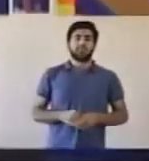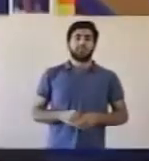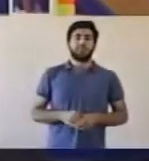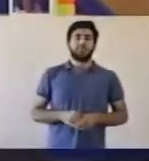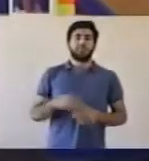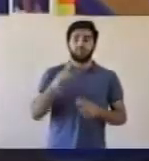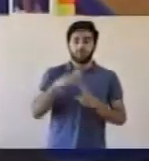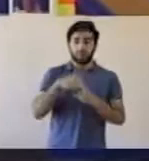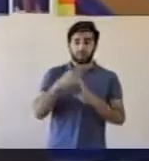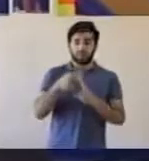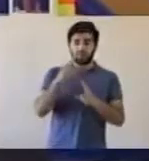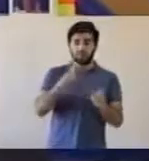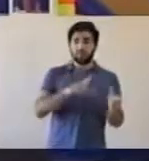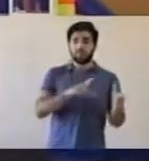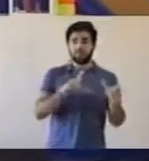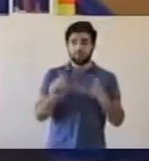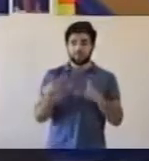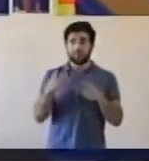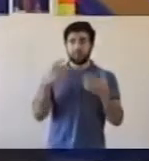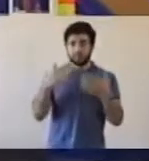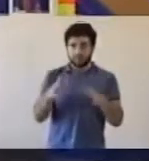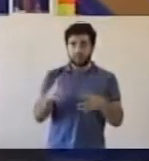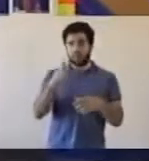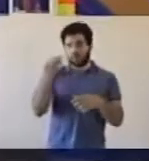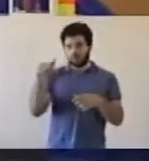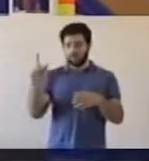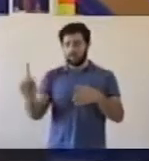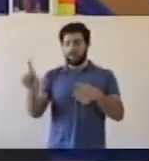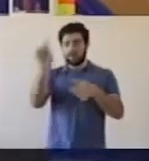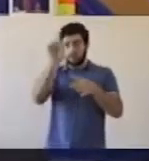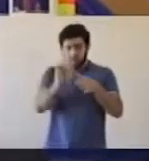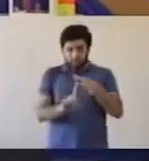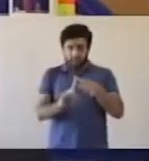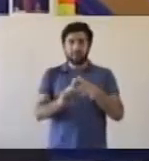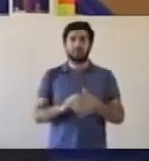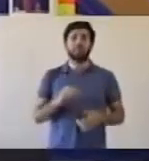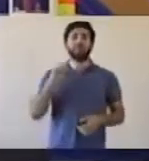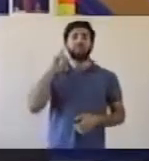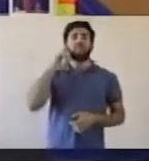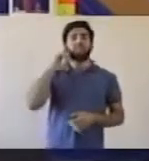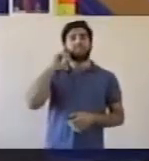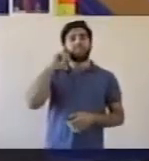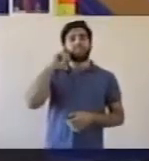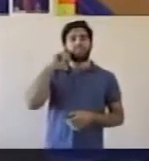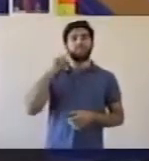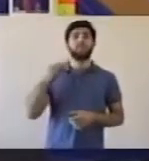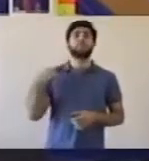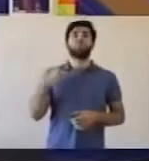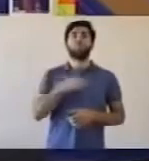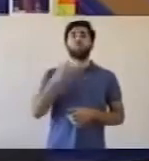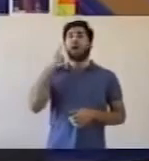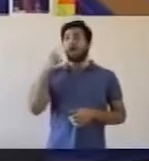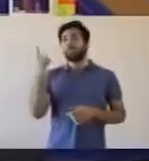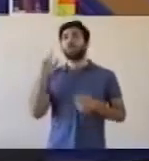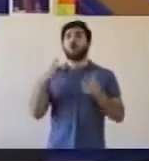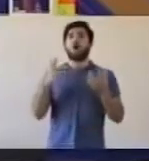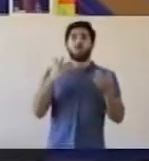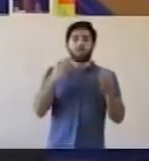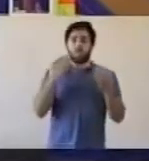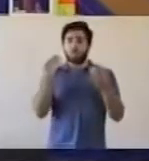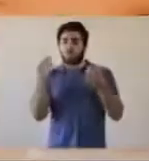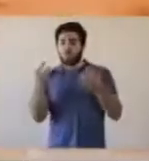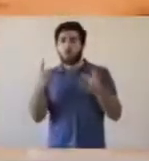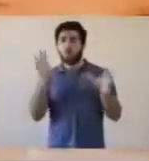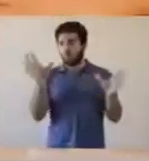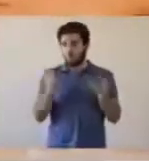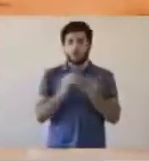Cuando lo tenemos el agujero, vamos a insertar el pincho, ¿sí? Vamos a calcular el tamaño que lo queremos para que no nos quede